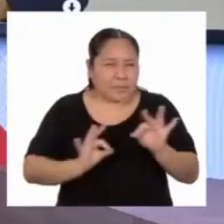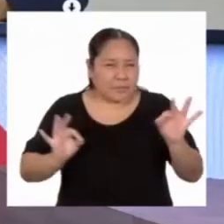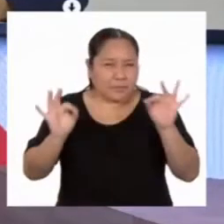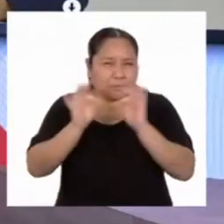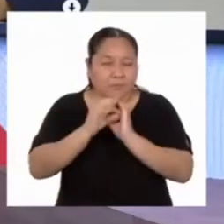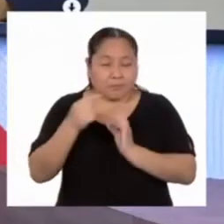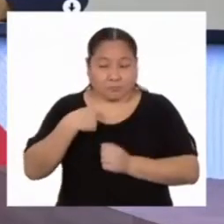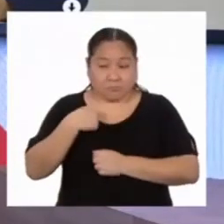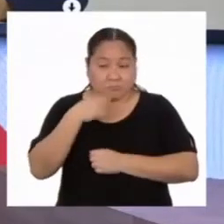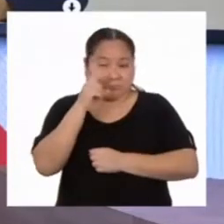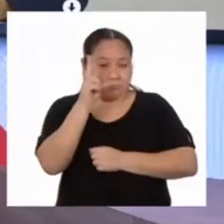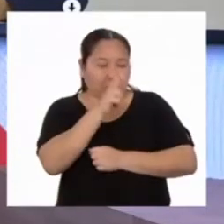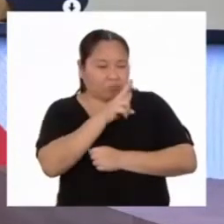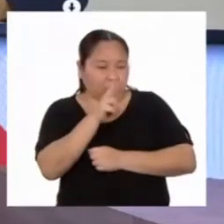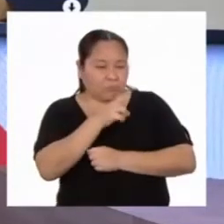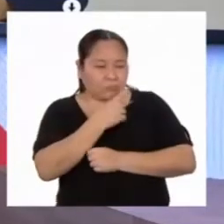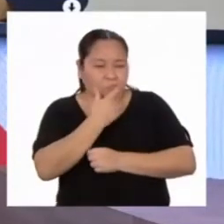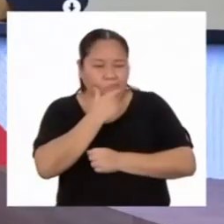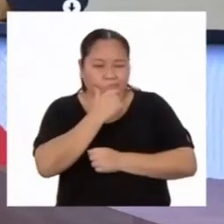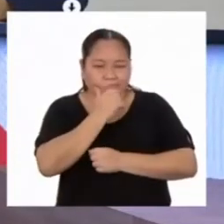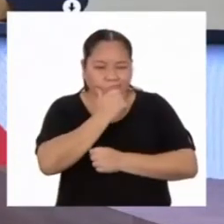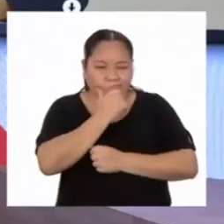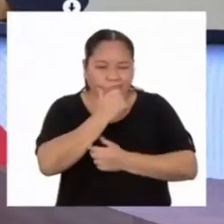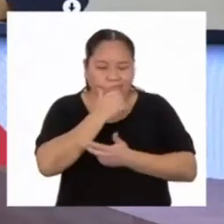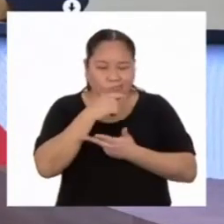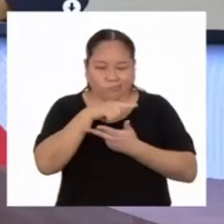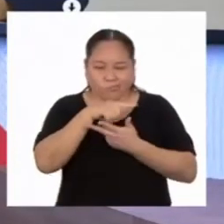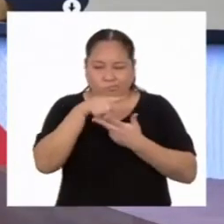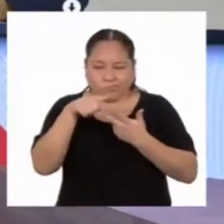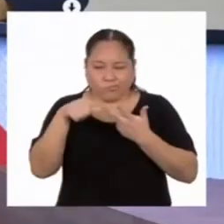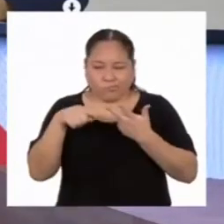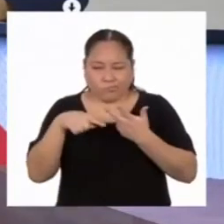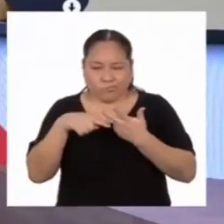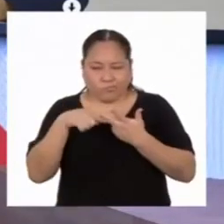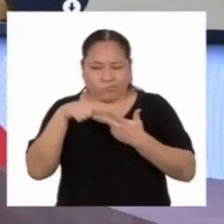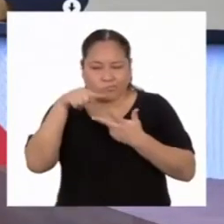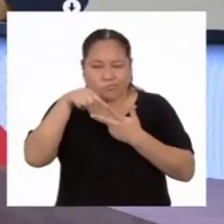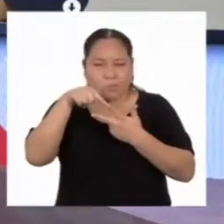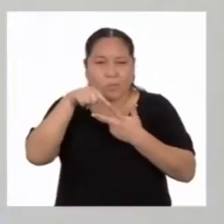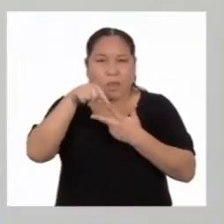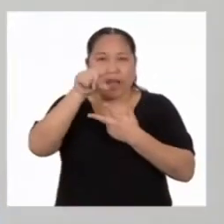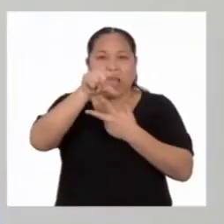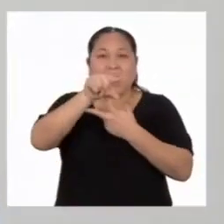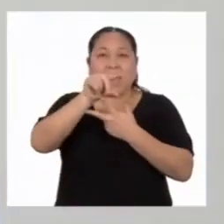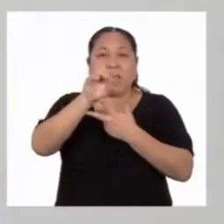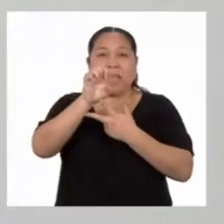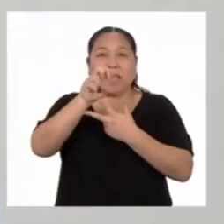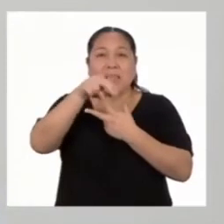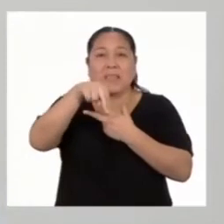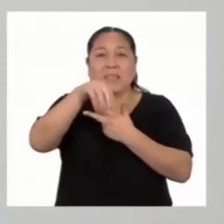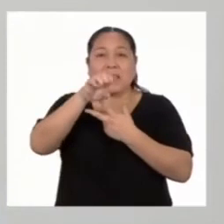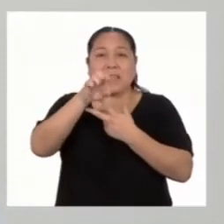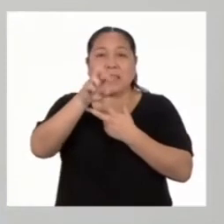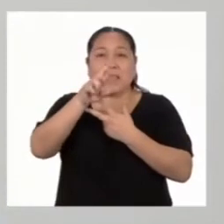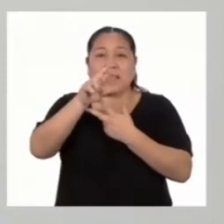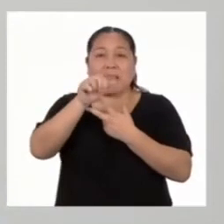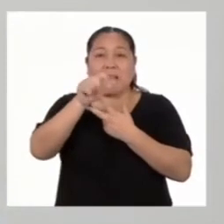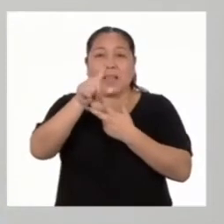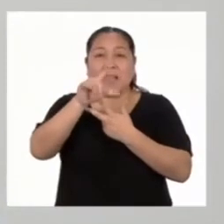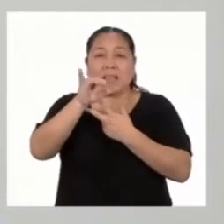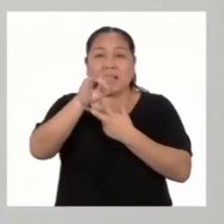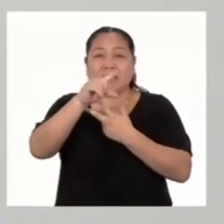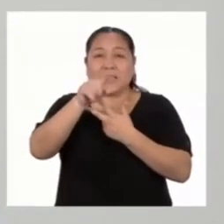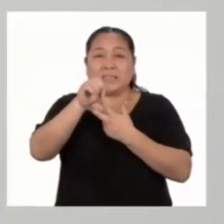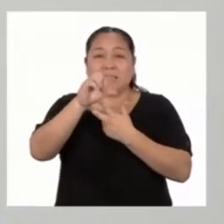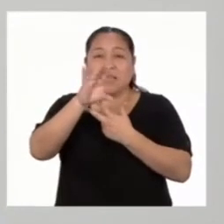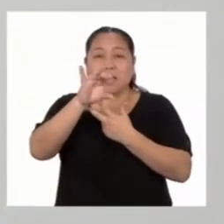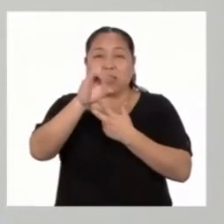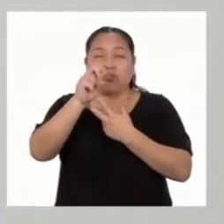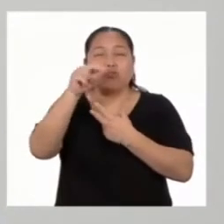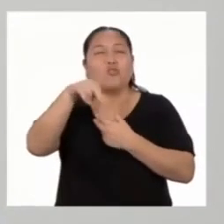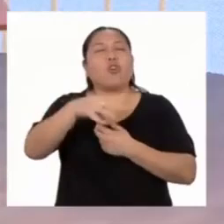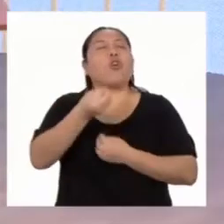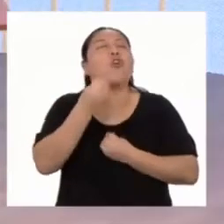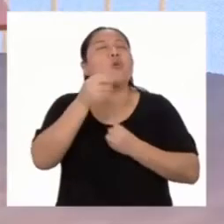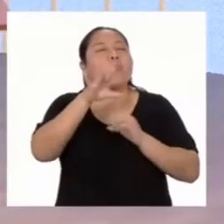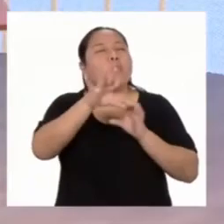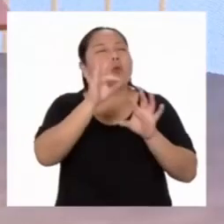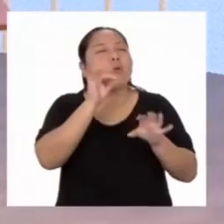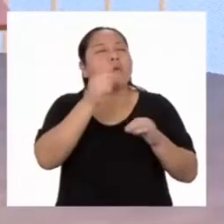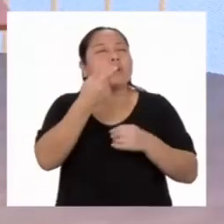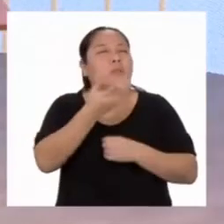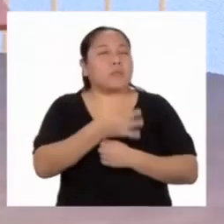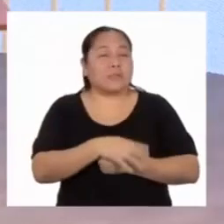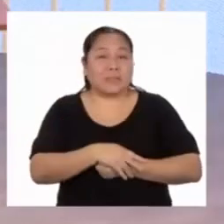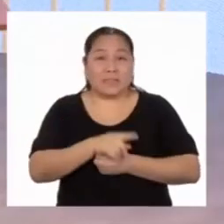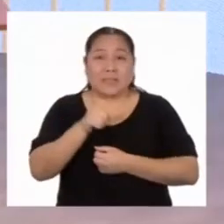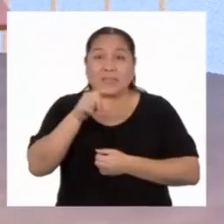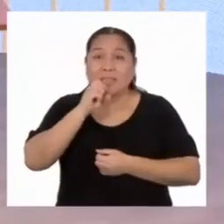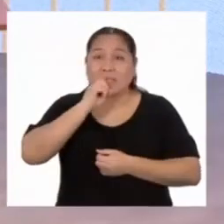he leído, usaré la técnica de generalización. Y aplicando esta técnica, ¿qué podemos deducir? Que